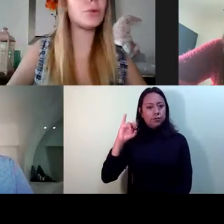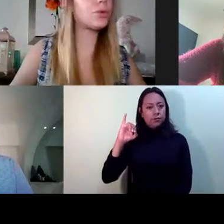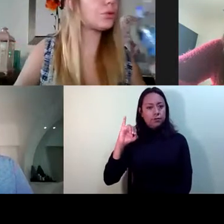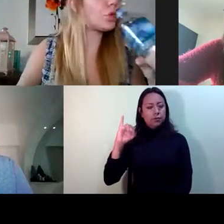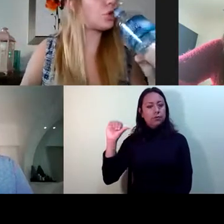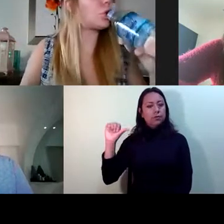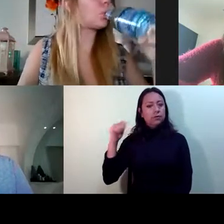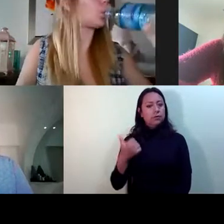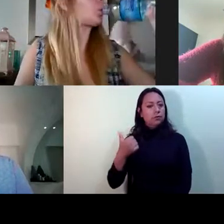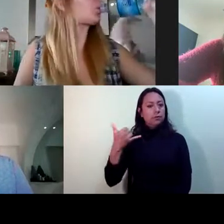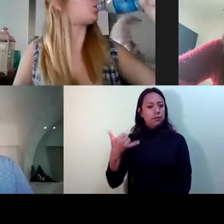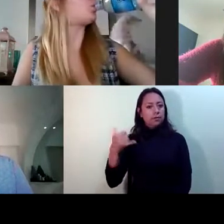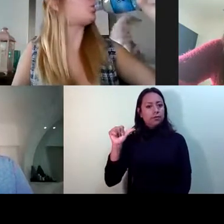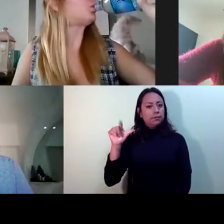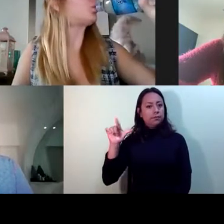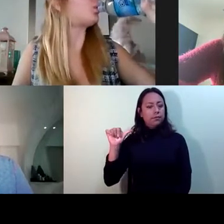Ayala Zúñiga en pro.